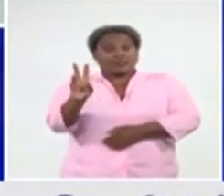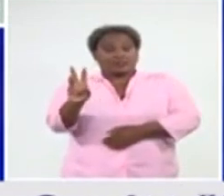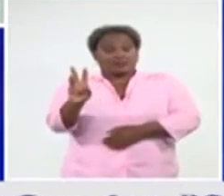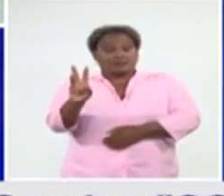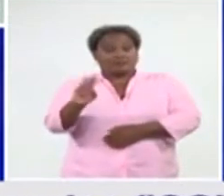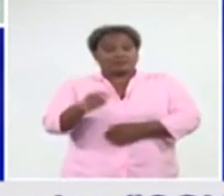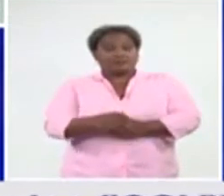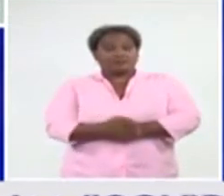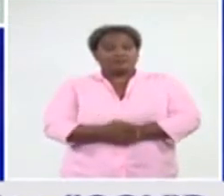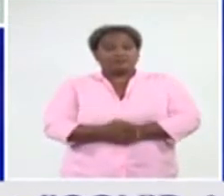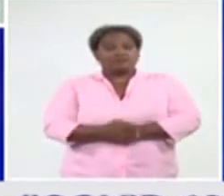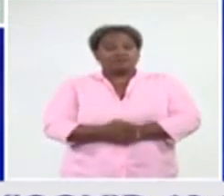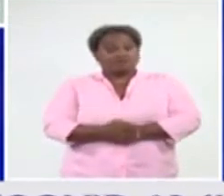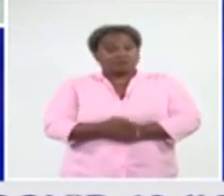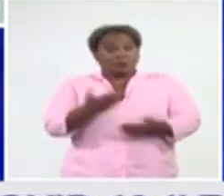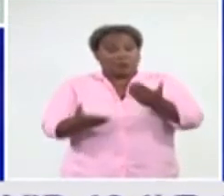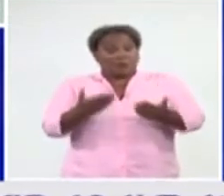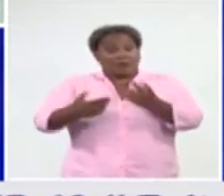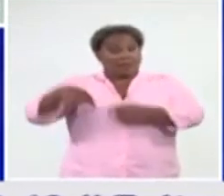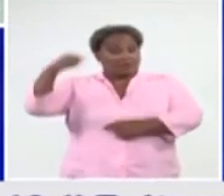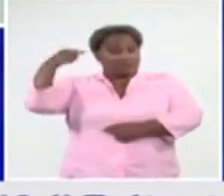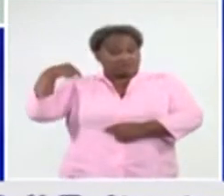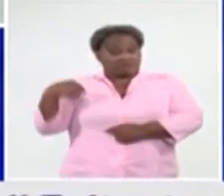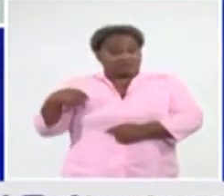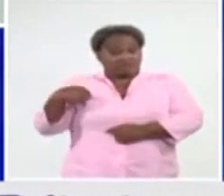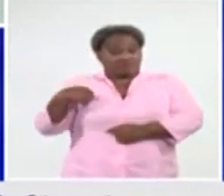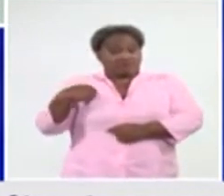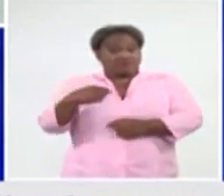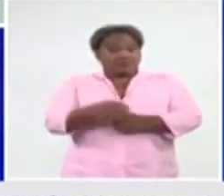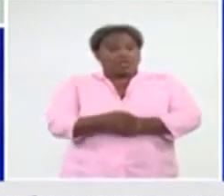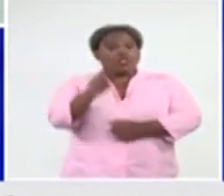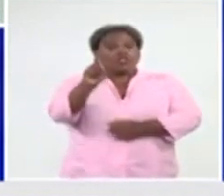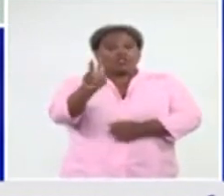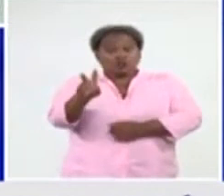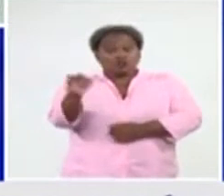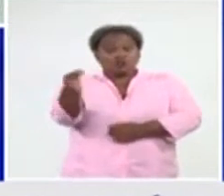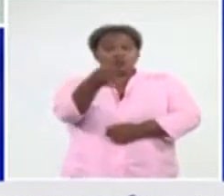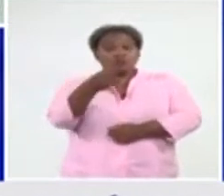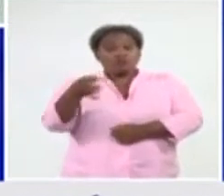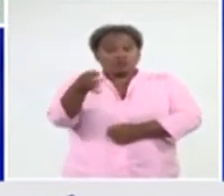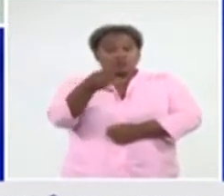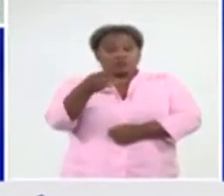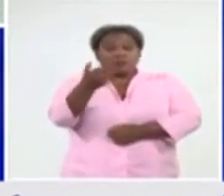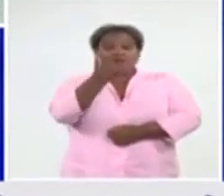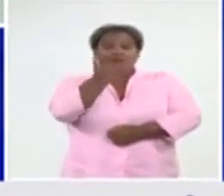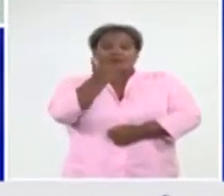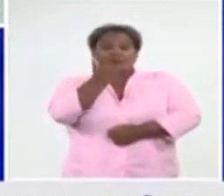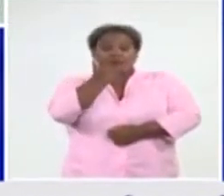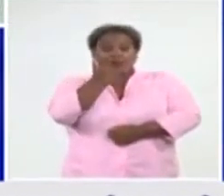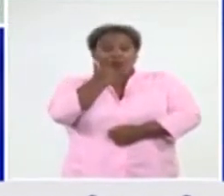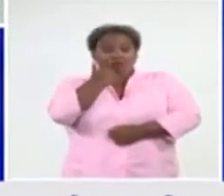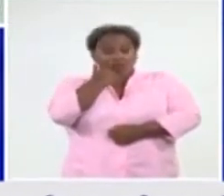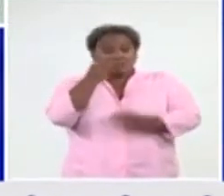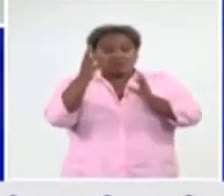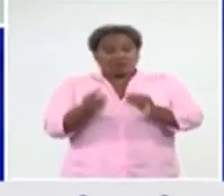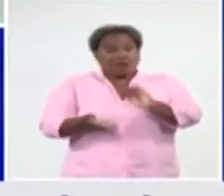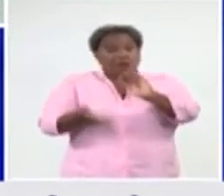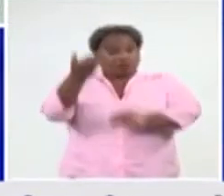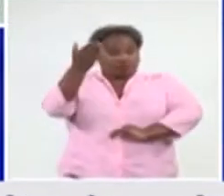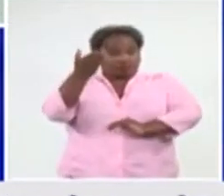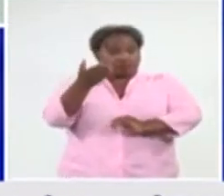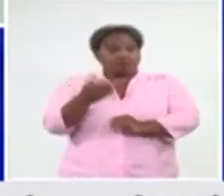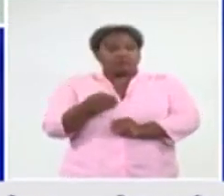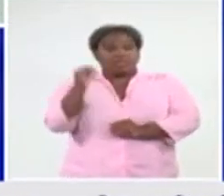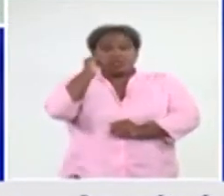que la jornada anterior en 12 de sus 13 municipios, y las cifras más elevadas ayer en Guisa